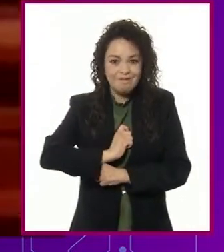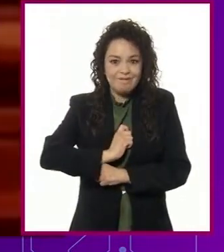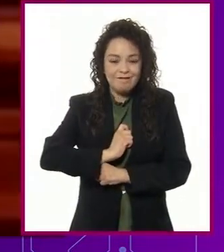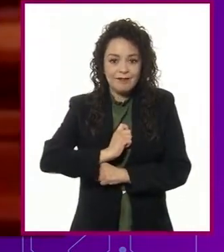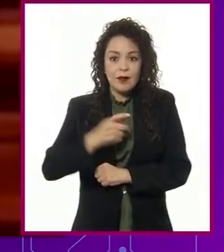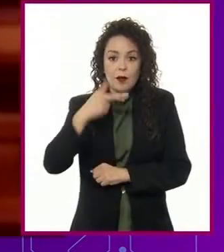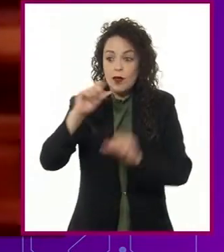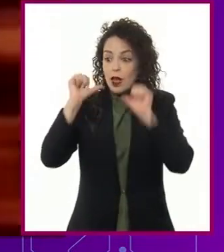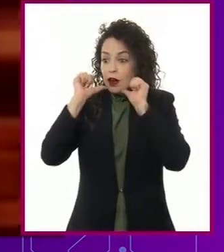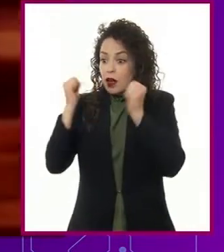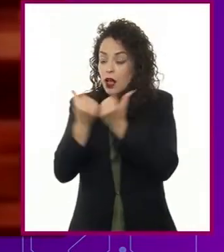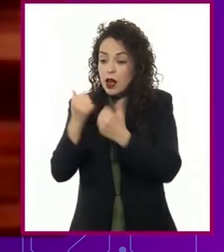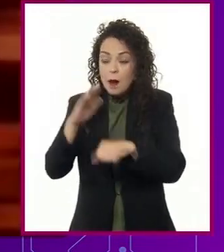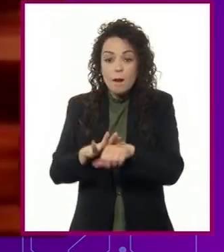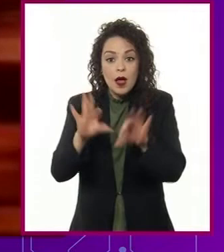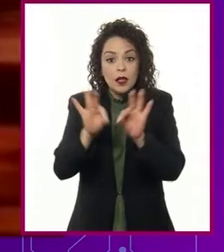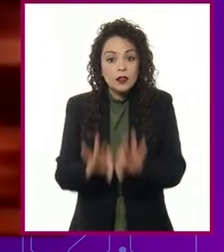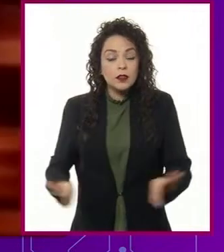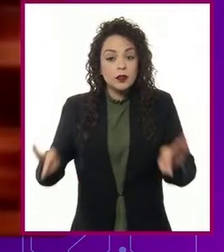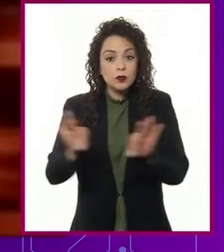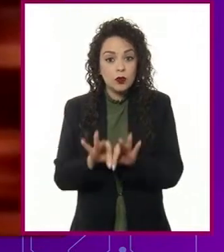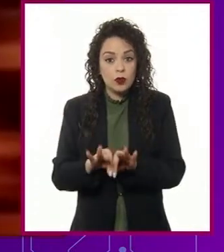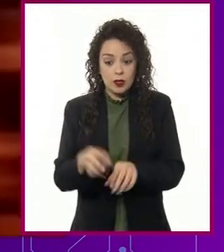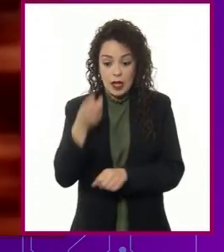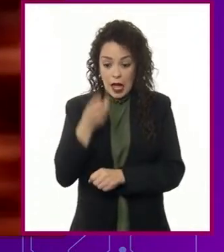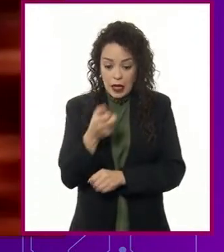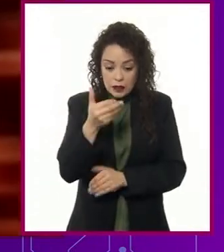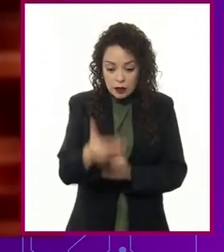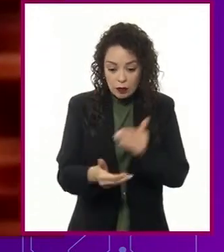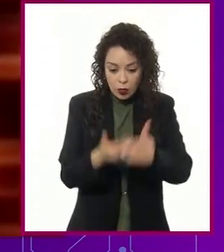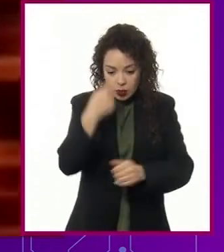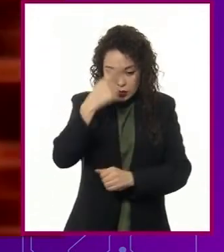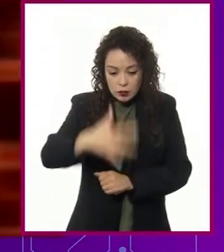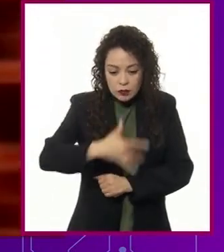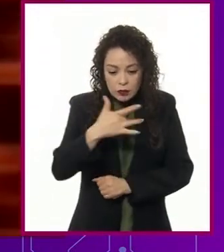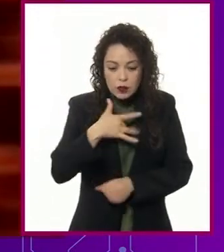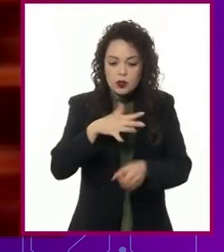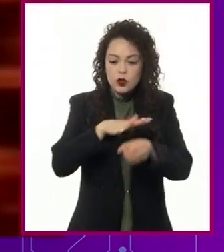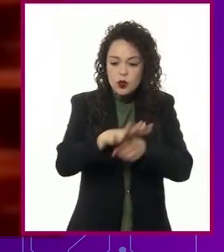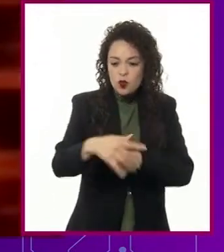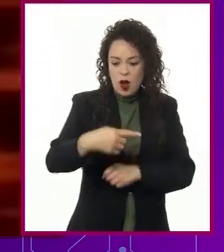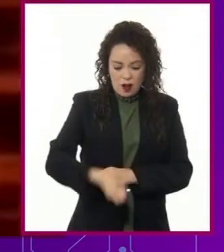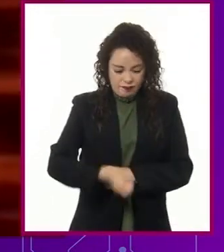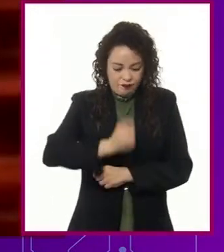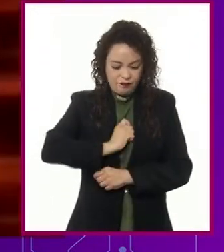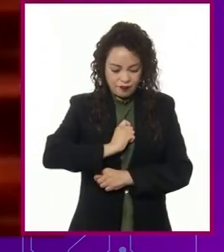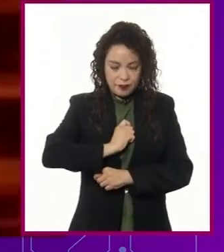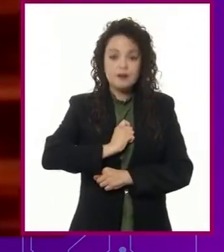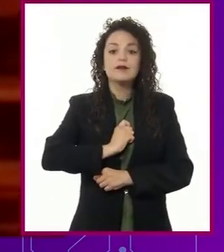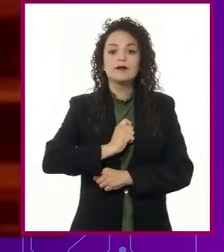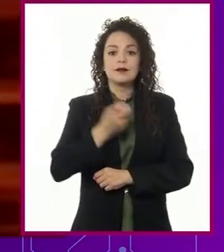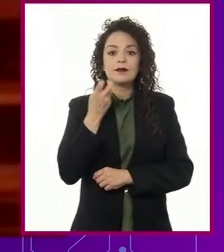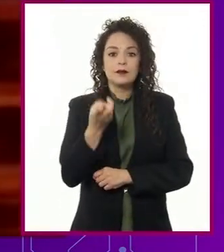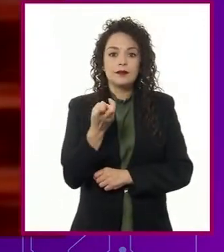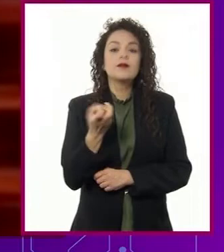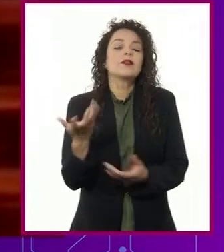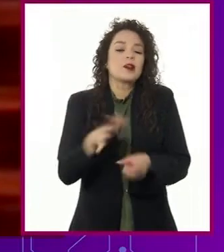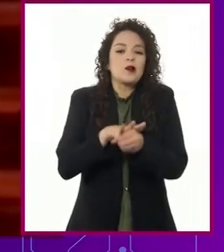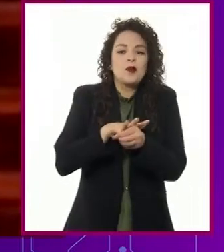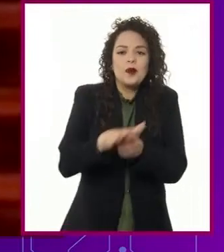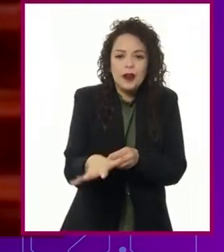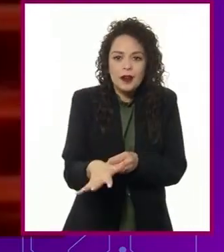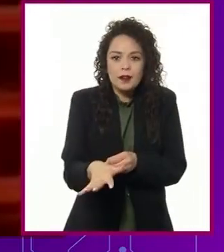fundamentales que en este proceso de identidad van a conformarse, pues es el área